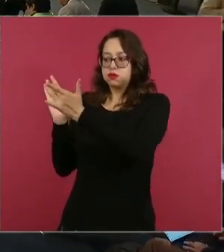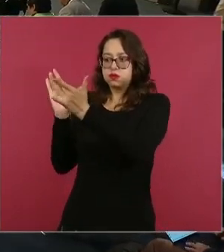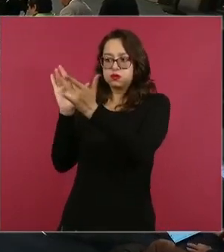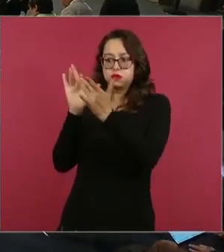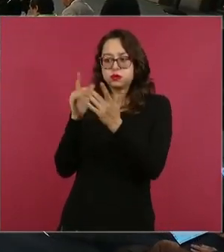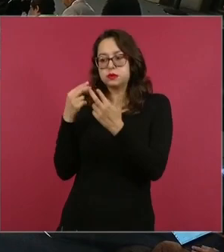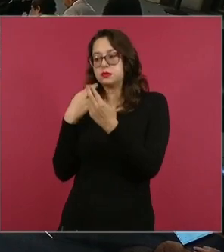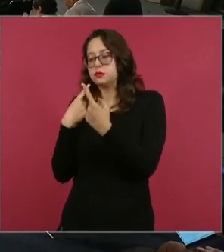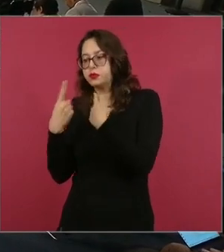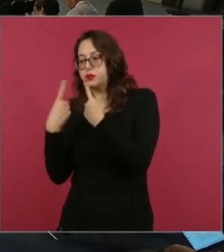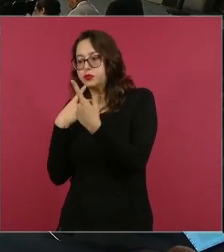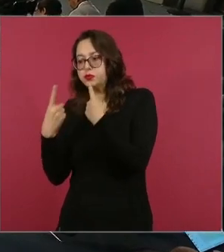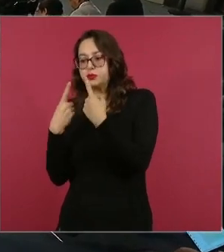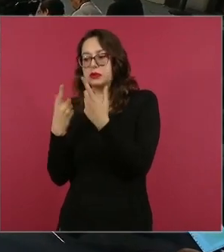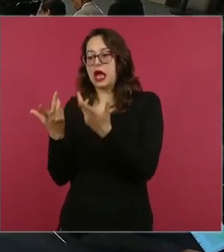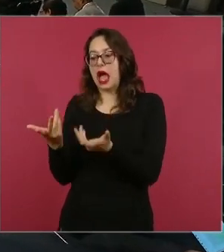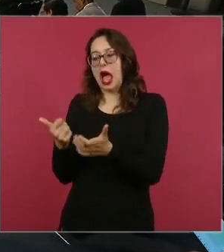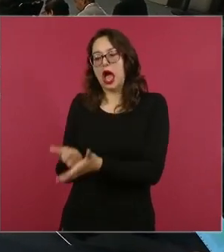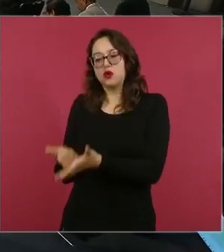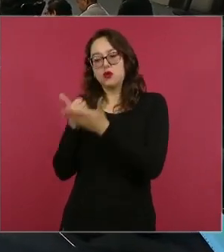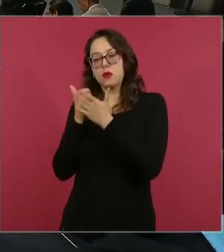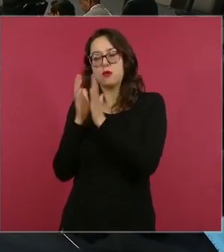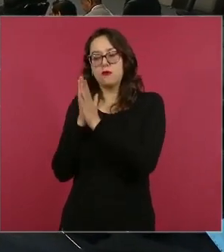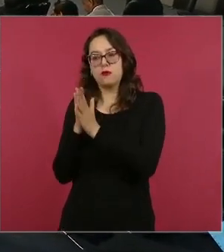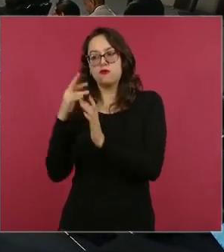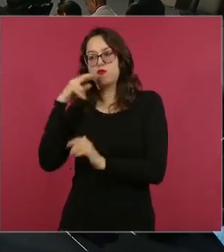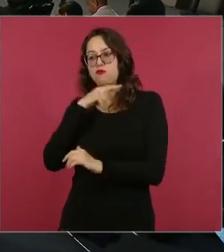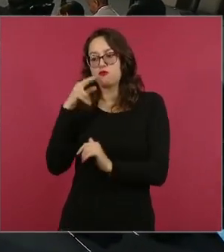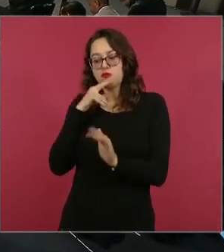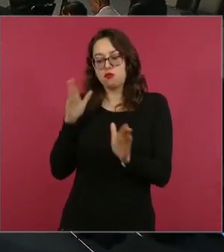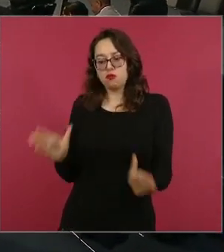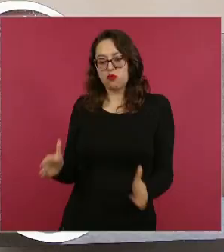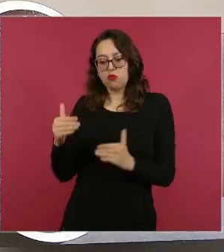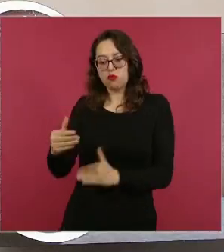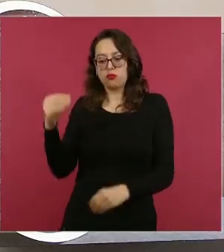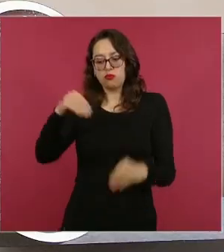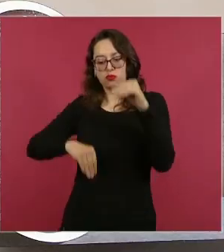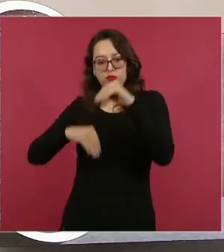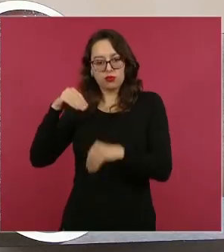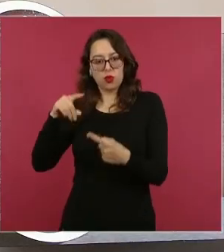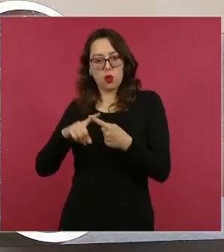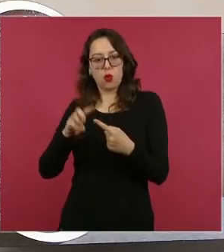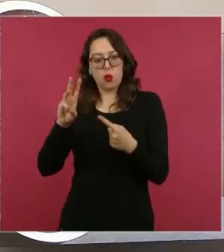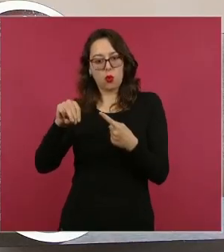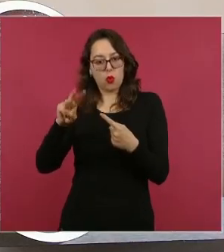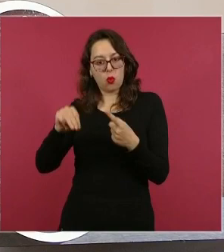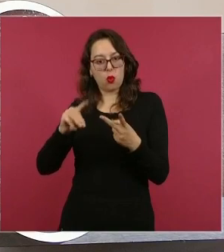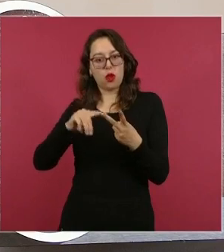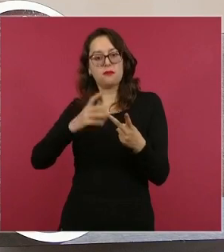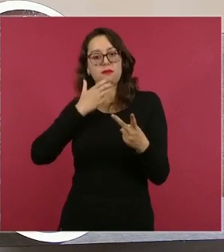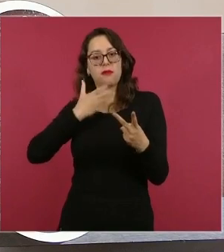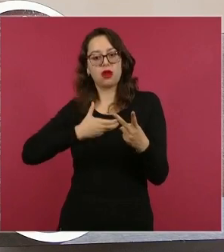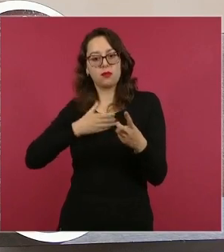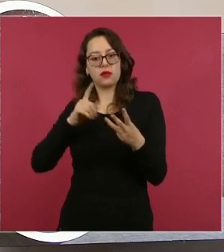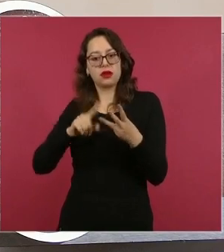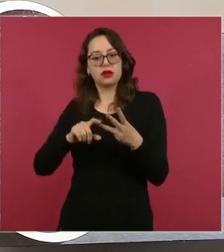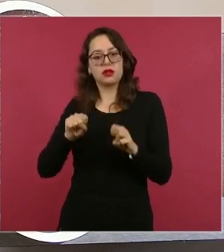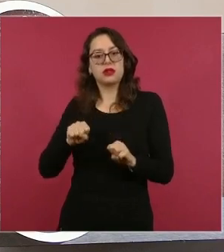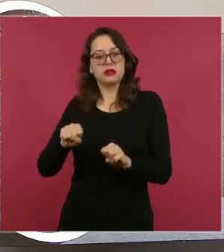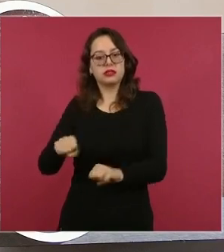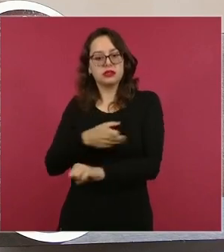ayuden a a hacer las canastas lo más rápido posible están Walmart Comercial Mexicana chedru y